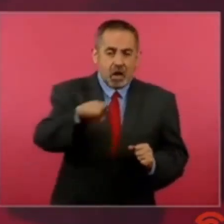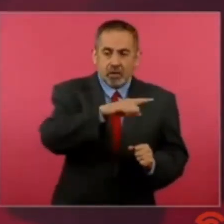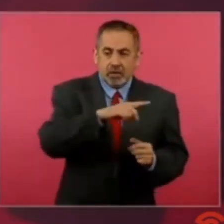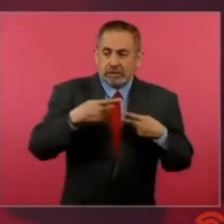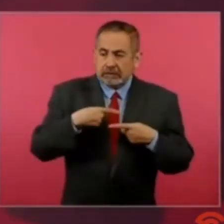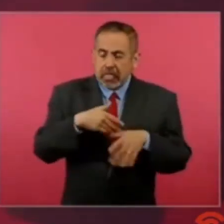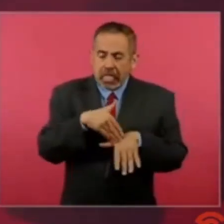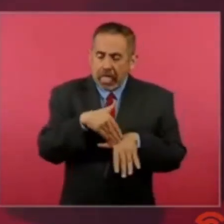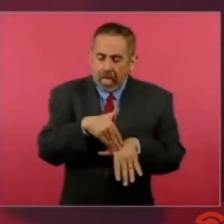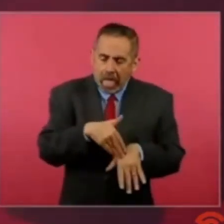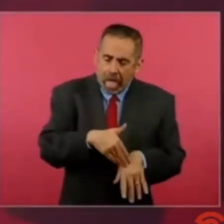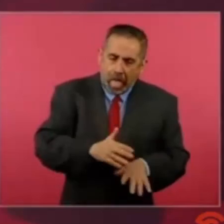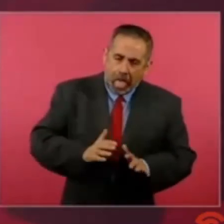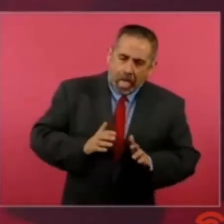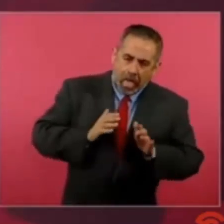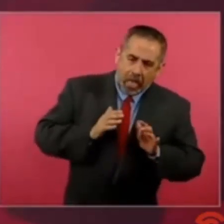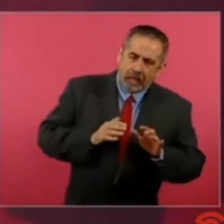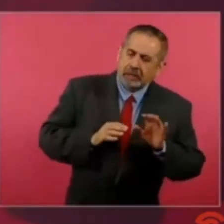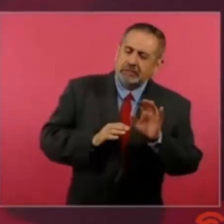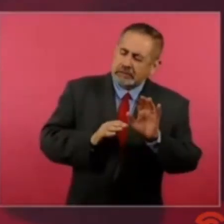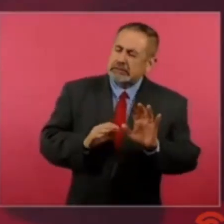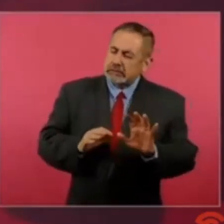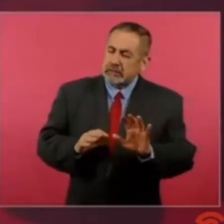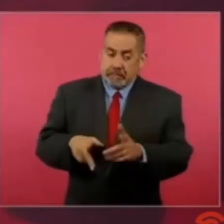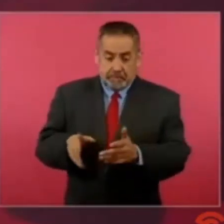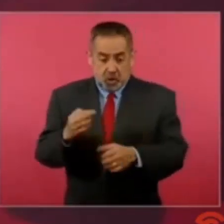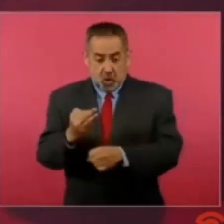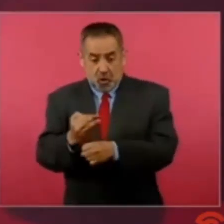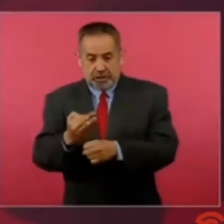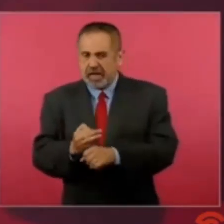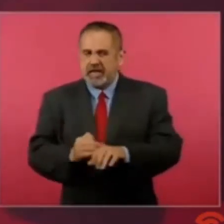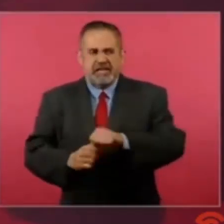resultados. Pero ya no,